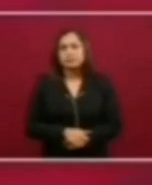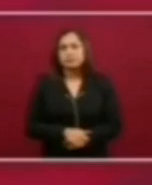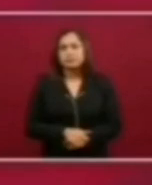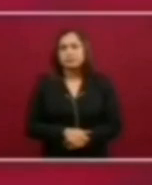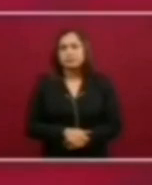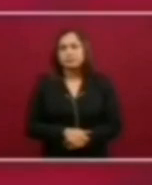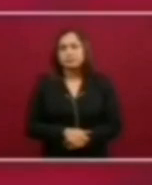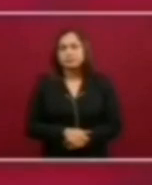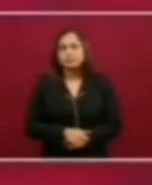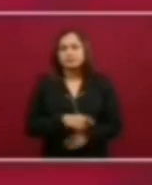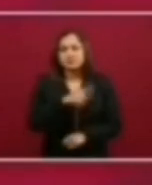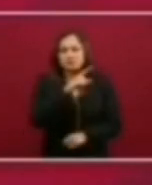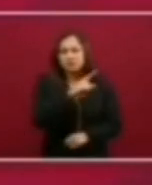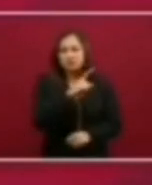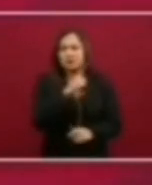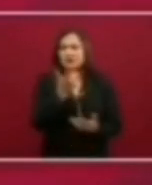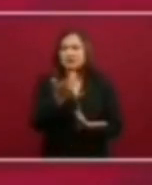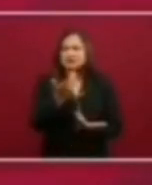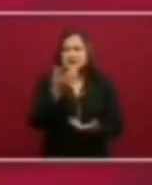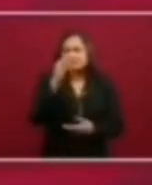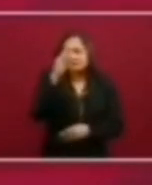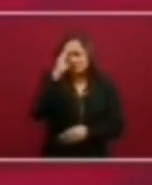entender que no es